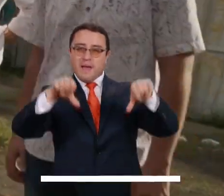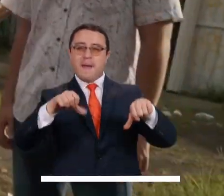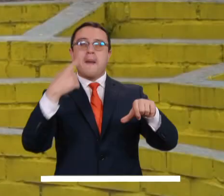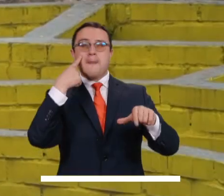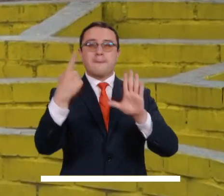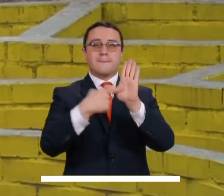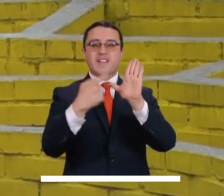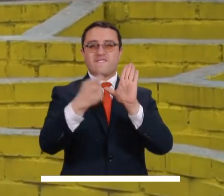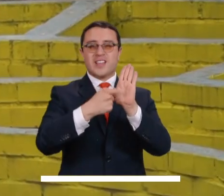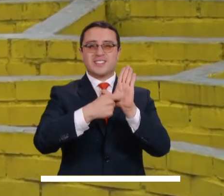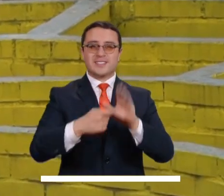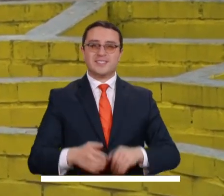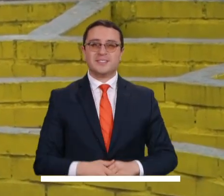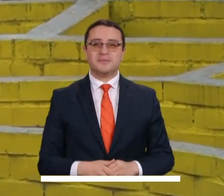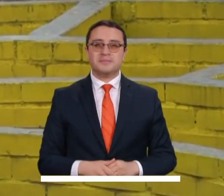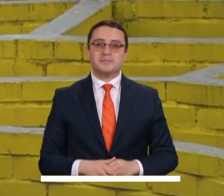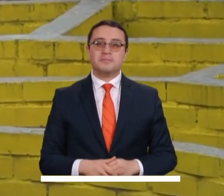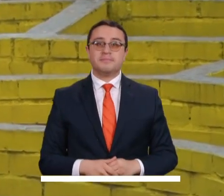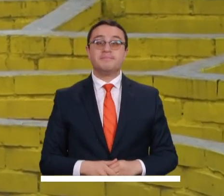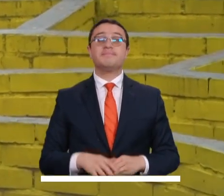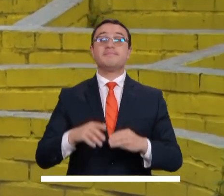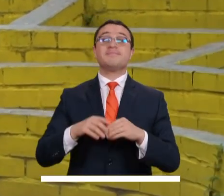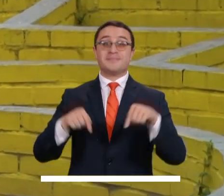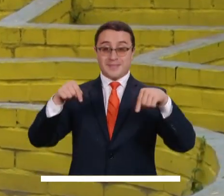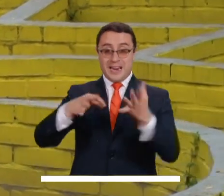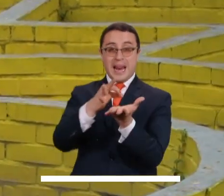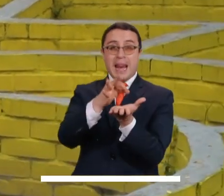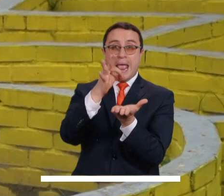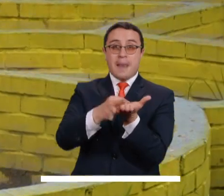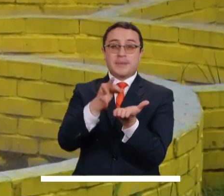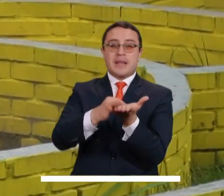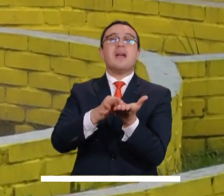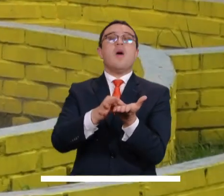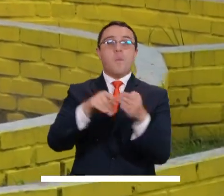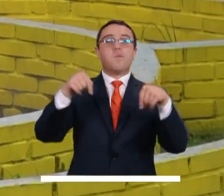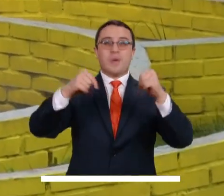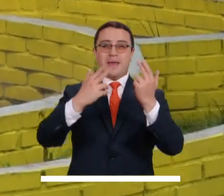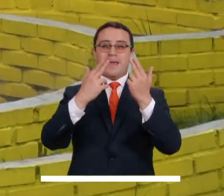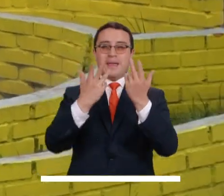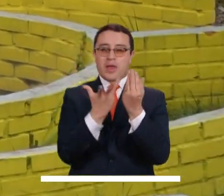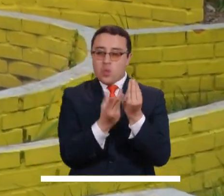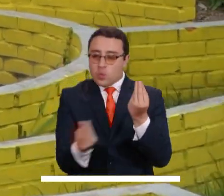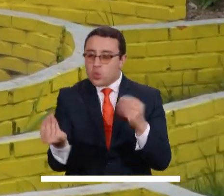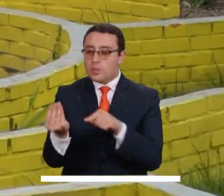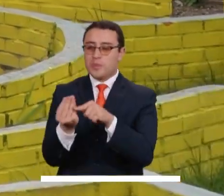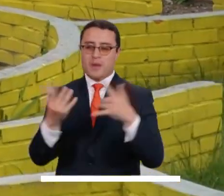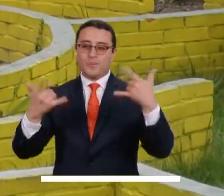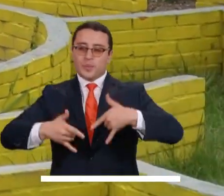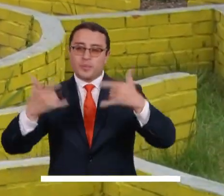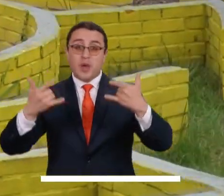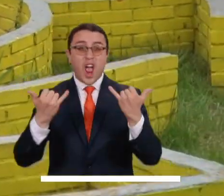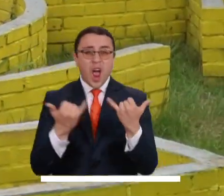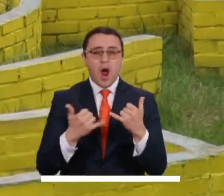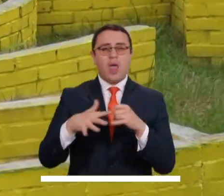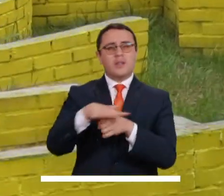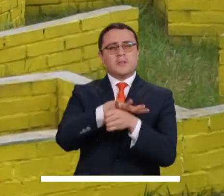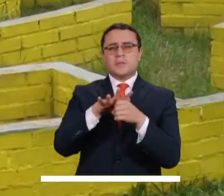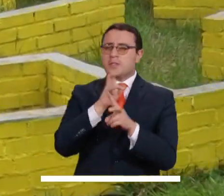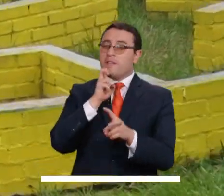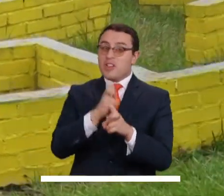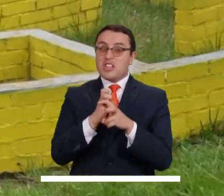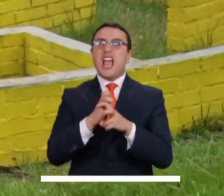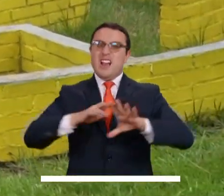veces. En gran parte de la capital tolimense está marcado el género urbano como una salida a la problemática social que hoy estos